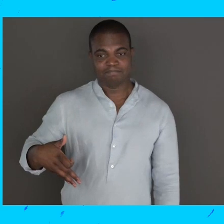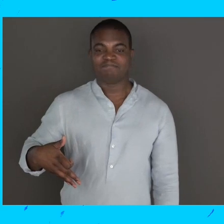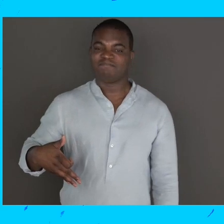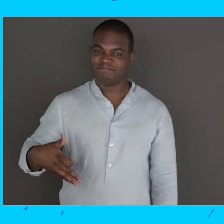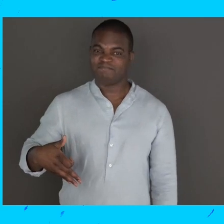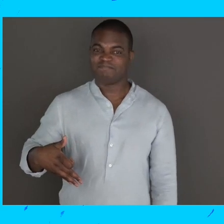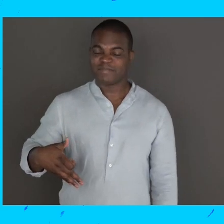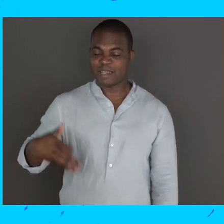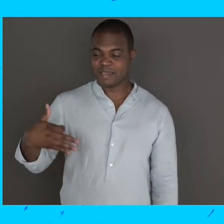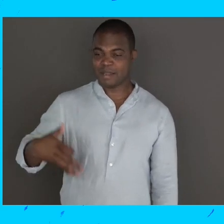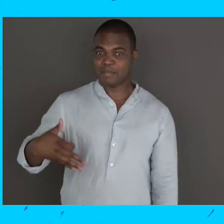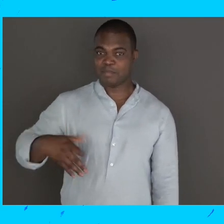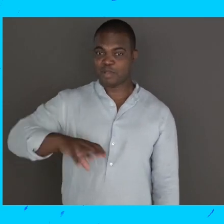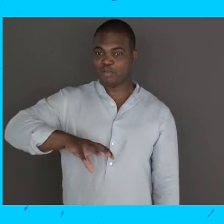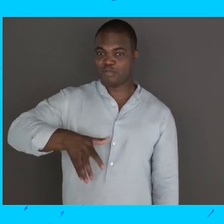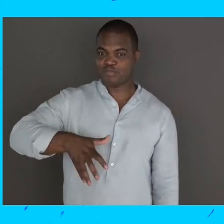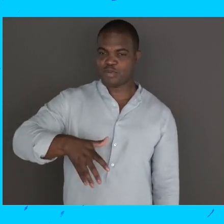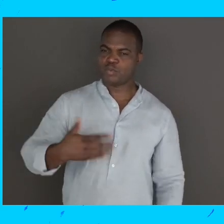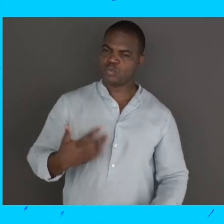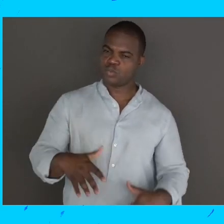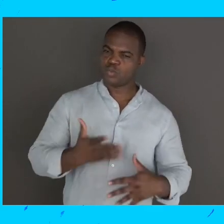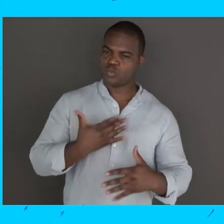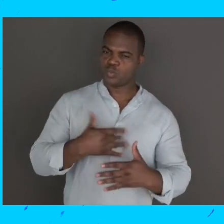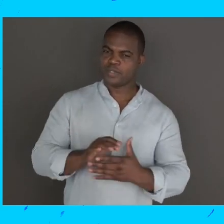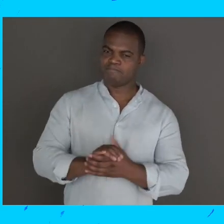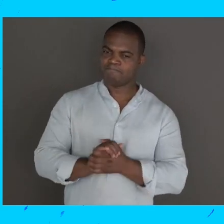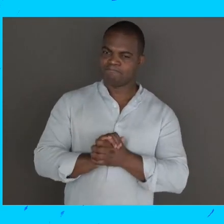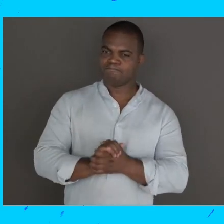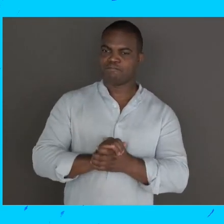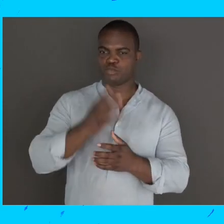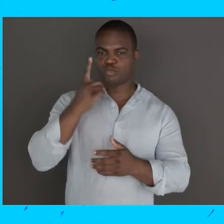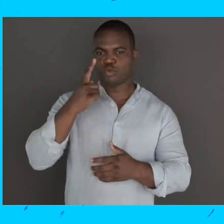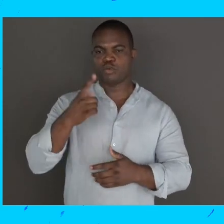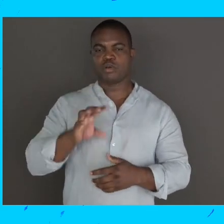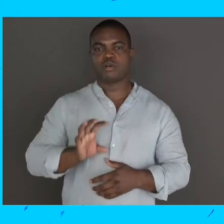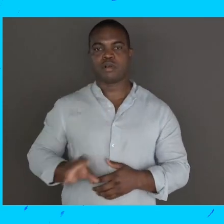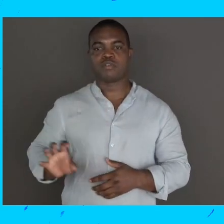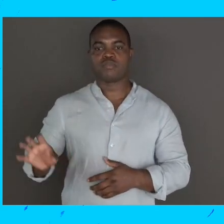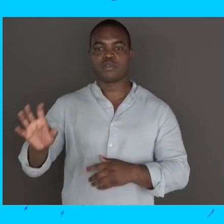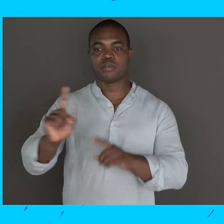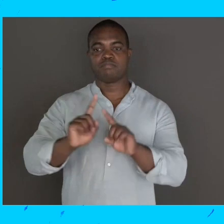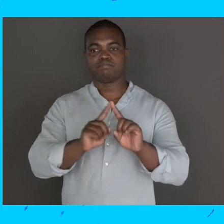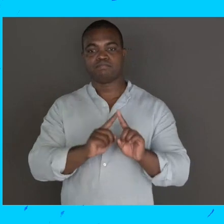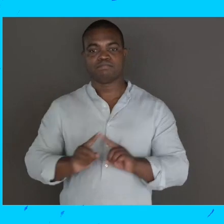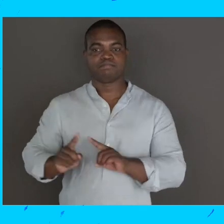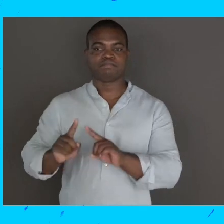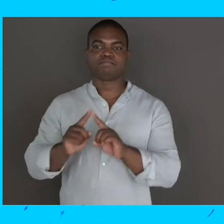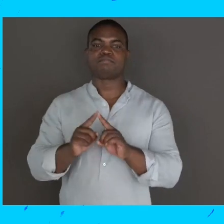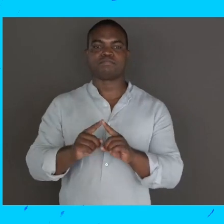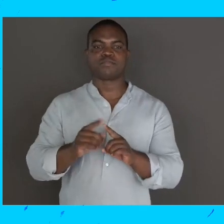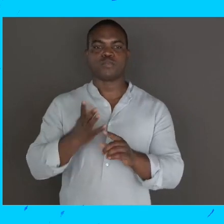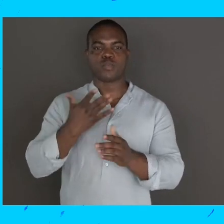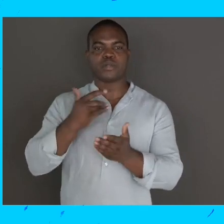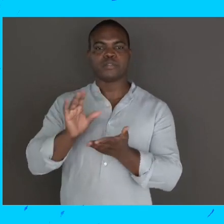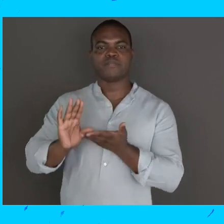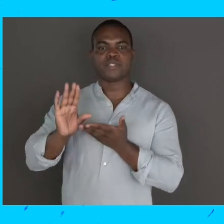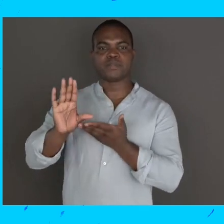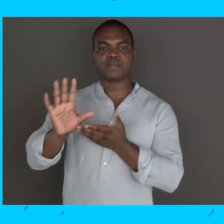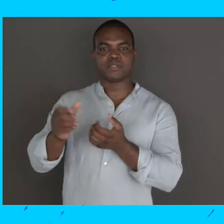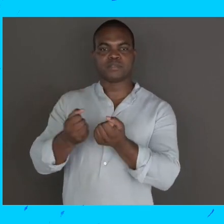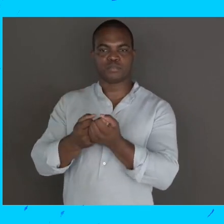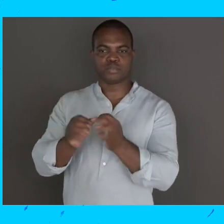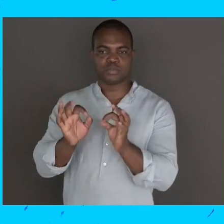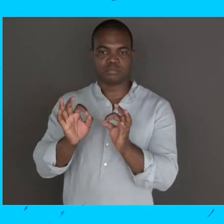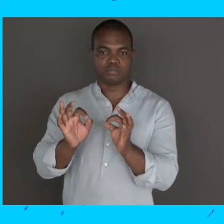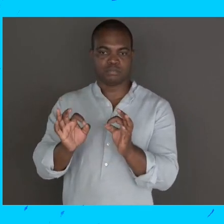que realmente ha implementado la educación sexual en nuestro piso educativo hace